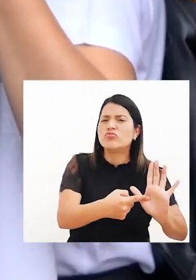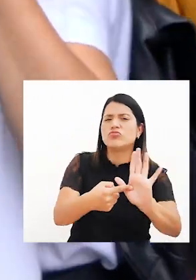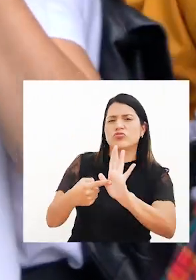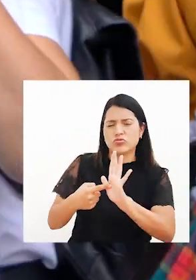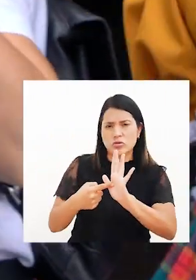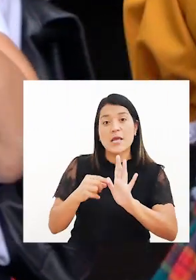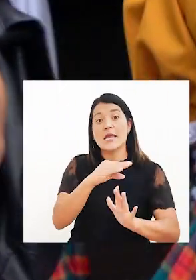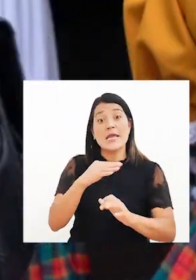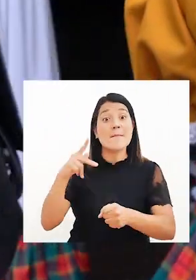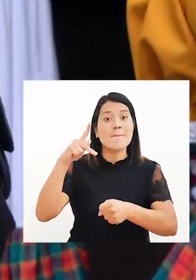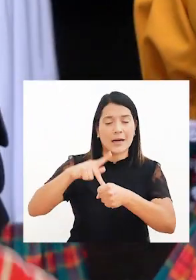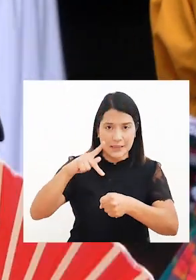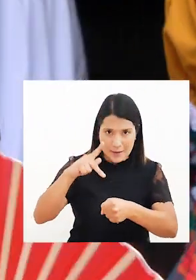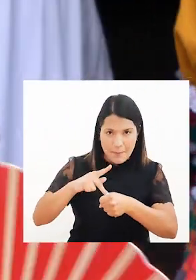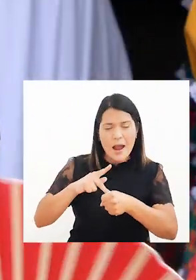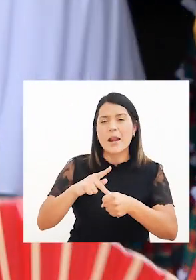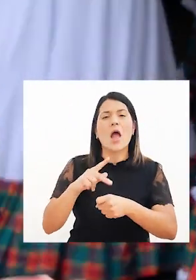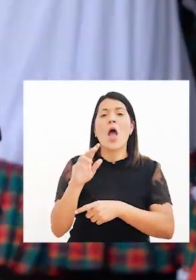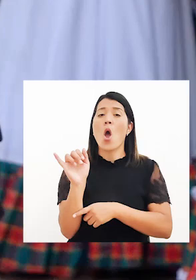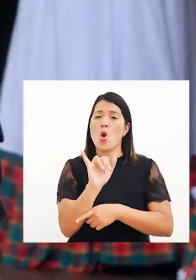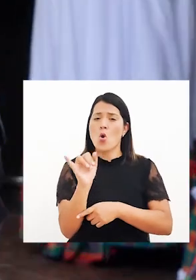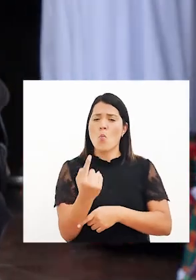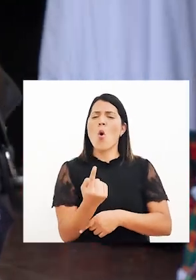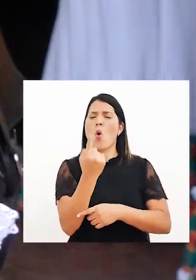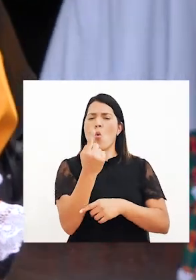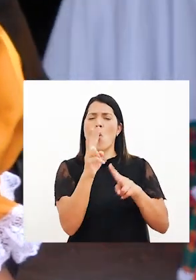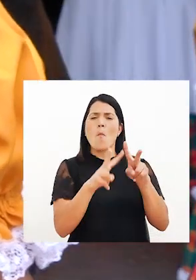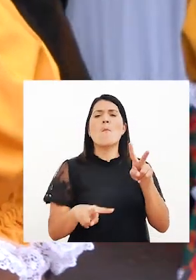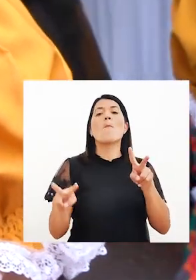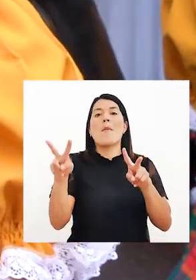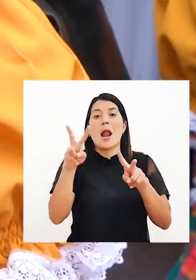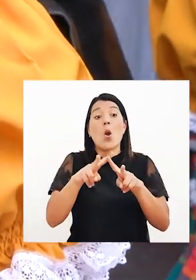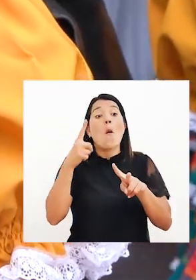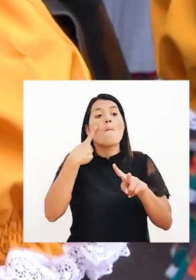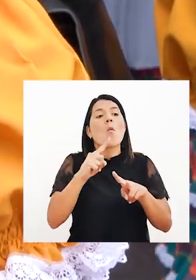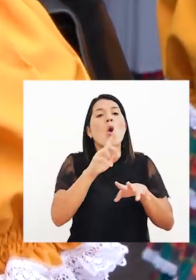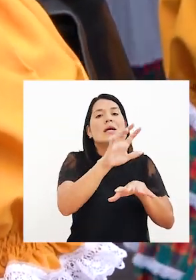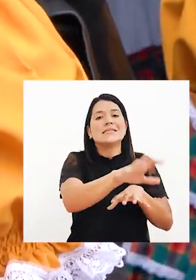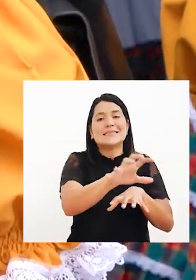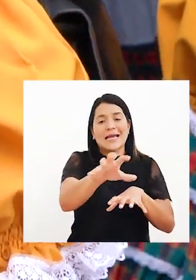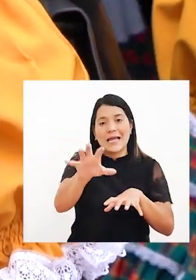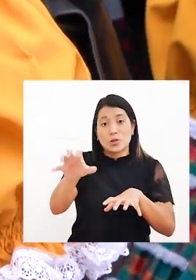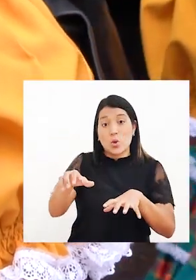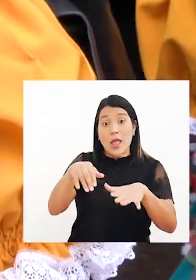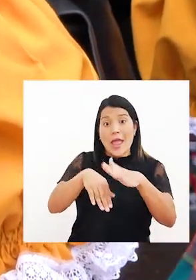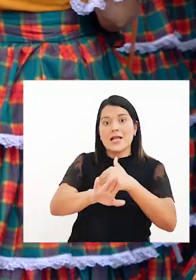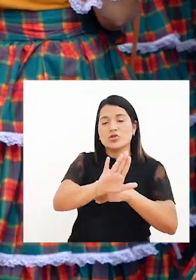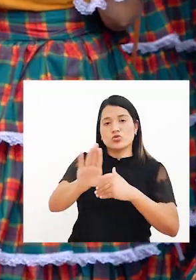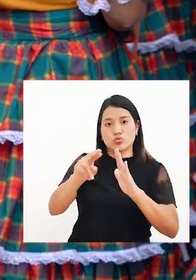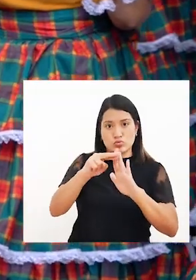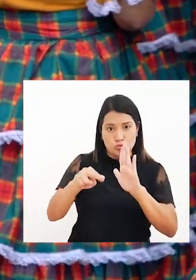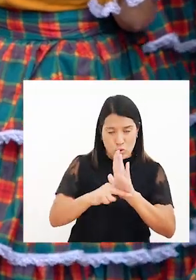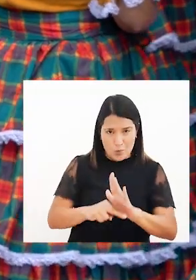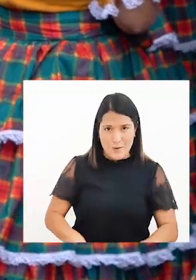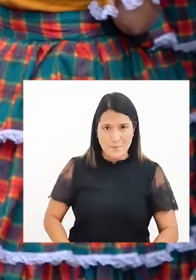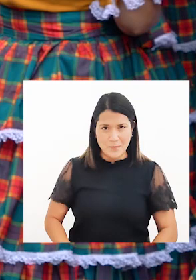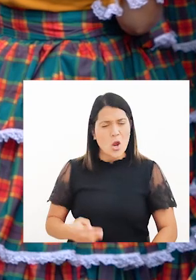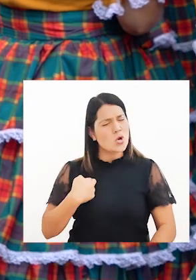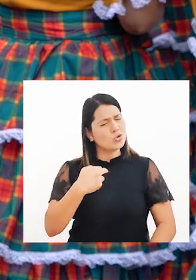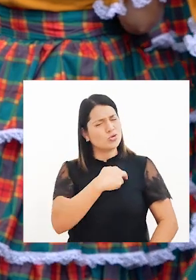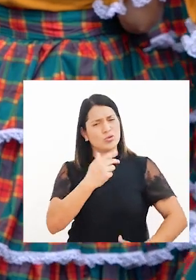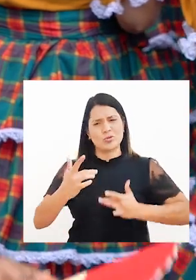hacerse presente como uno de los valores sectoriales dentro de sus normativas. Estamos